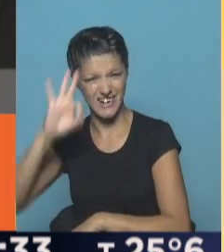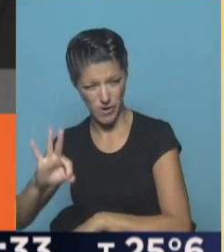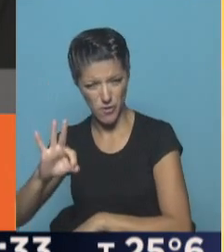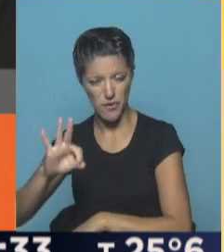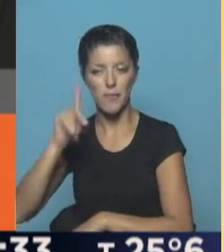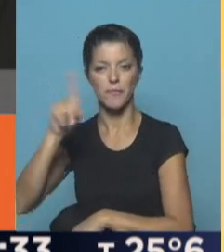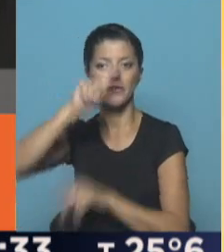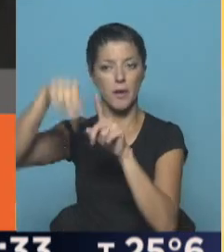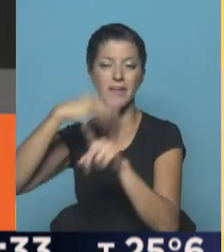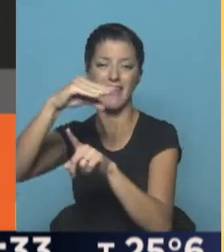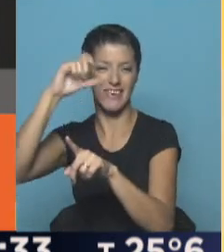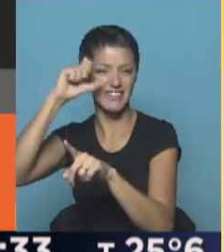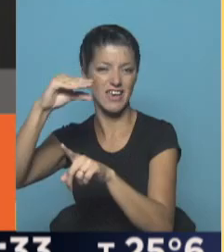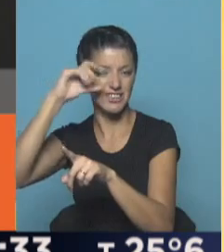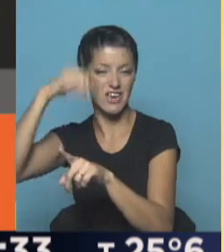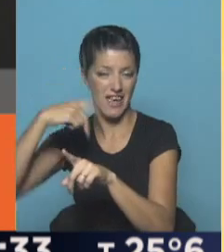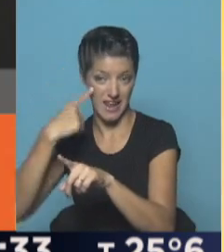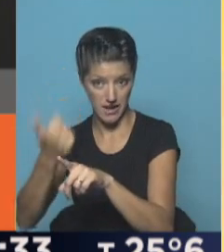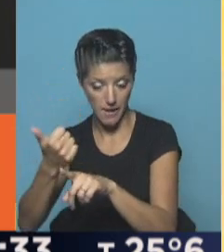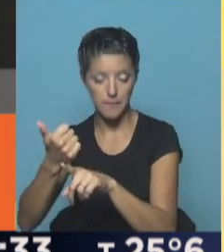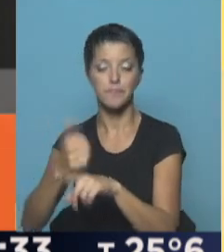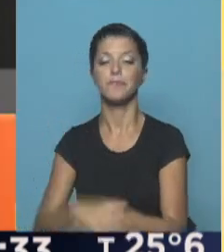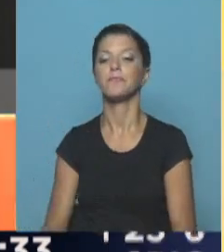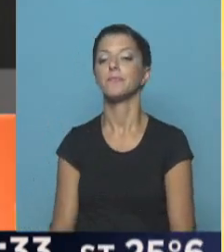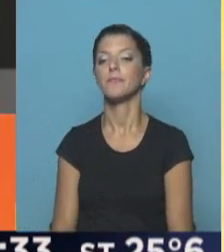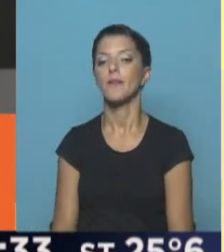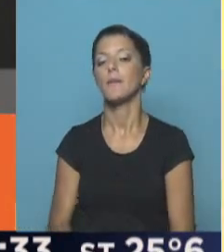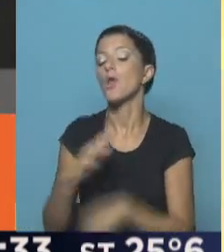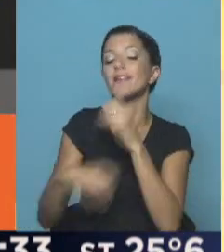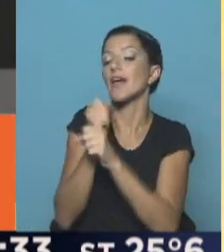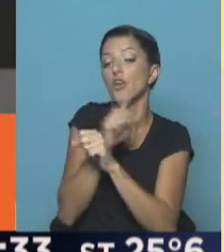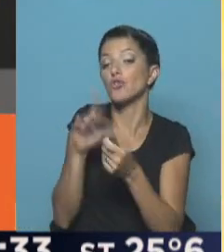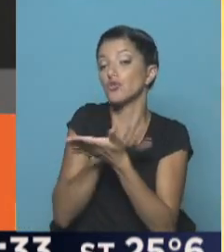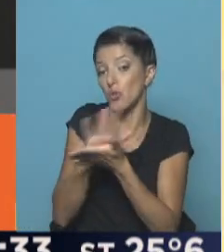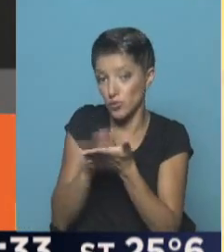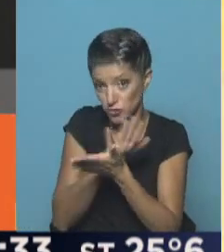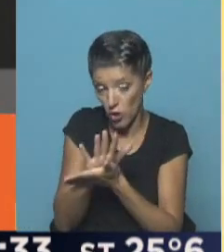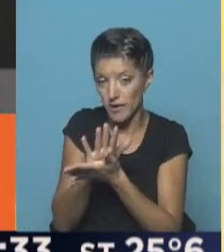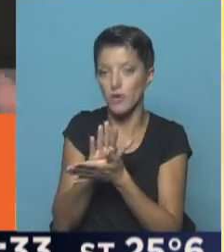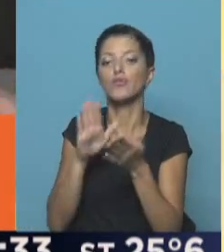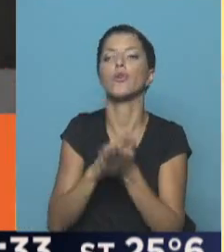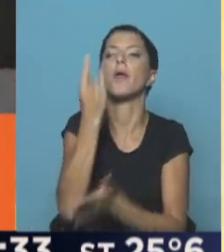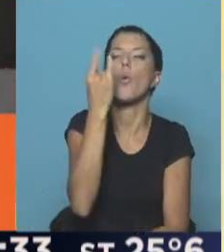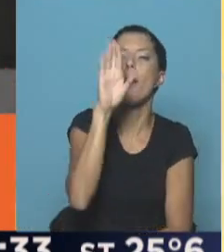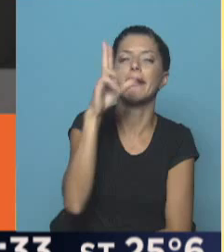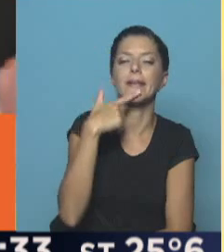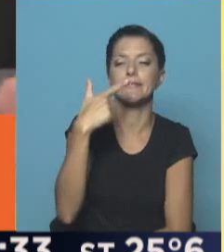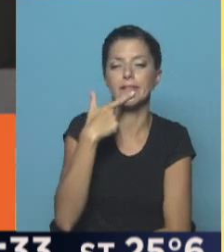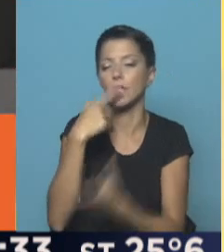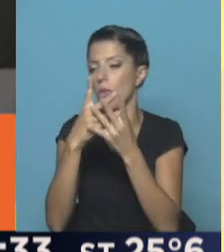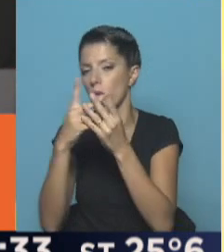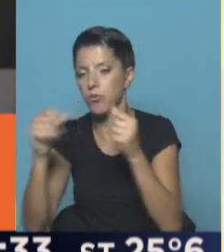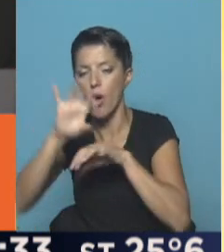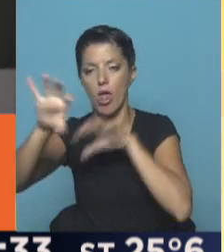justamente de la región de Chechenia. En tanto no esté resuelto esto que no se ha resuelto desde el final de la Unión Soviética, Chechenia, el